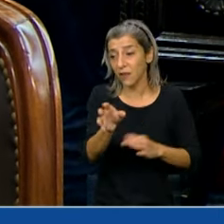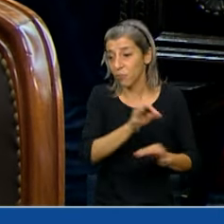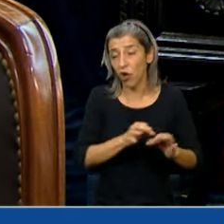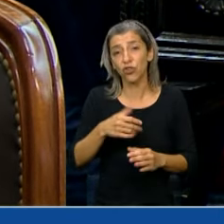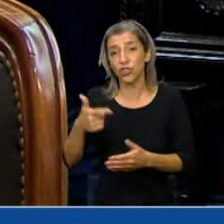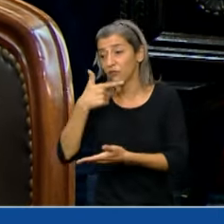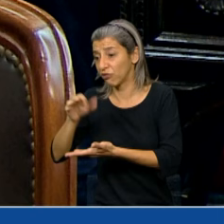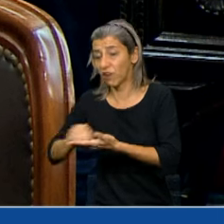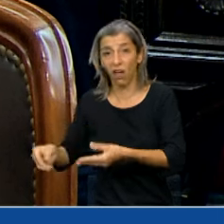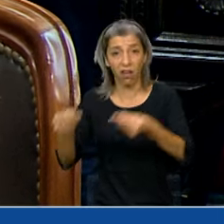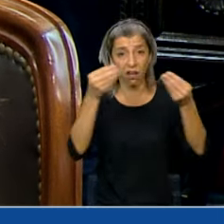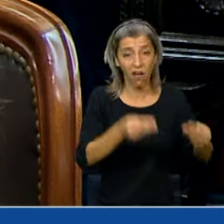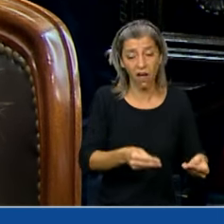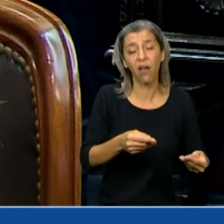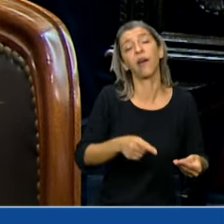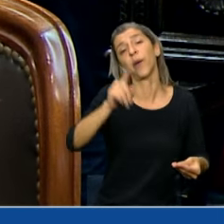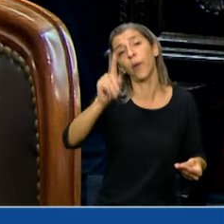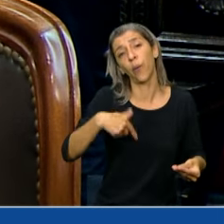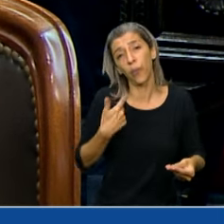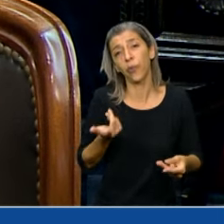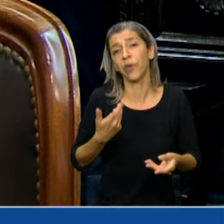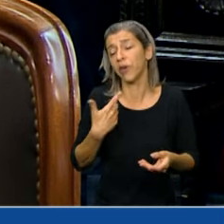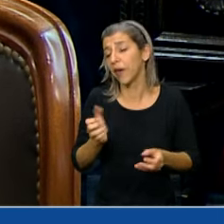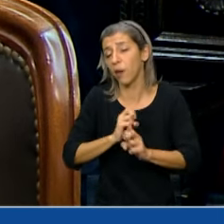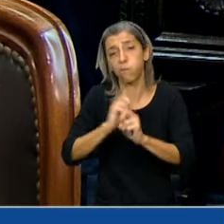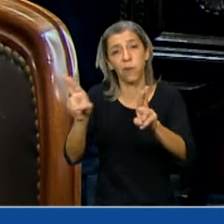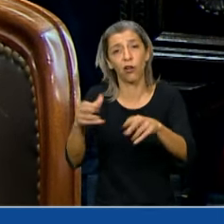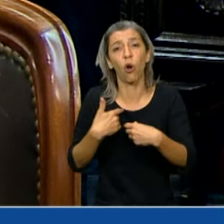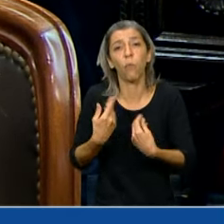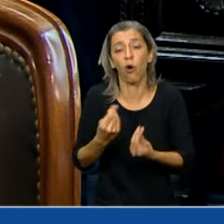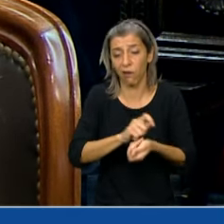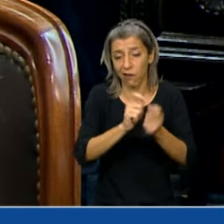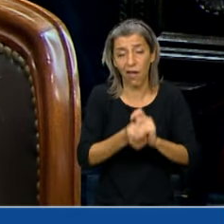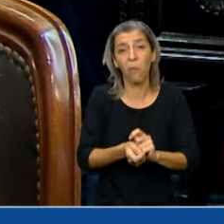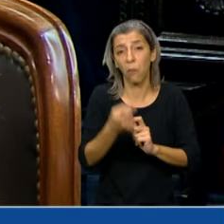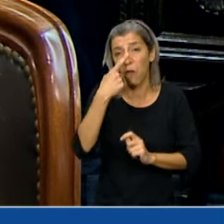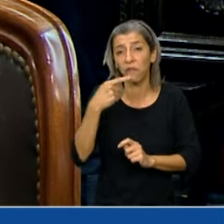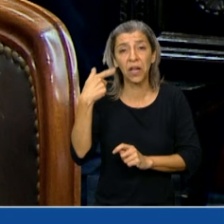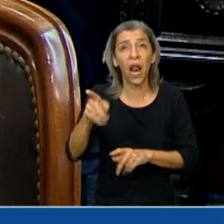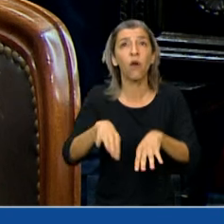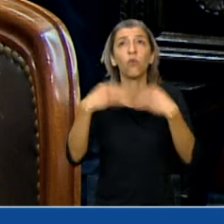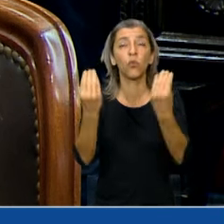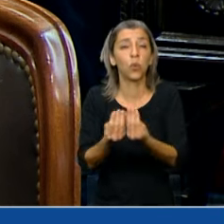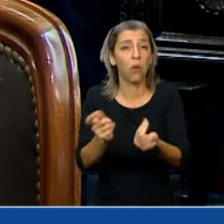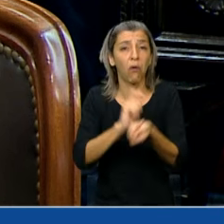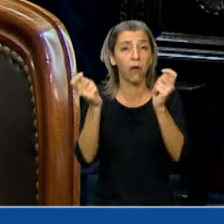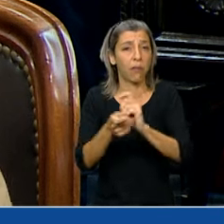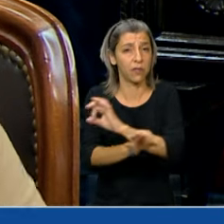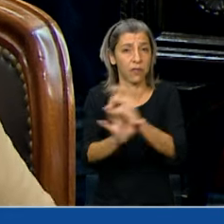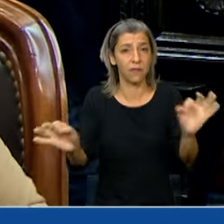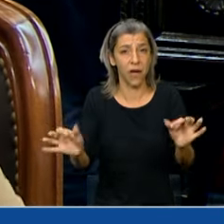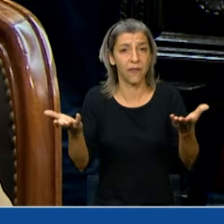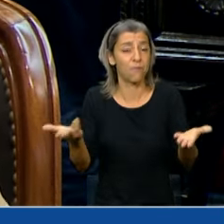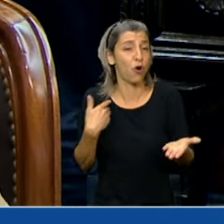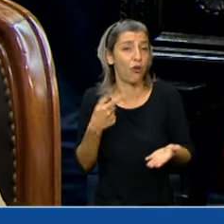la crisis habitacional porque saben qué cambia para no cambiar nada y principalmente porque lo que va a aniquilar